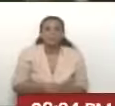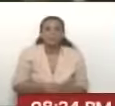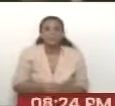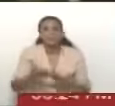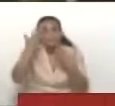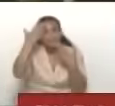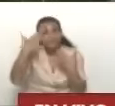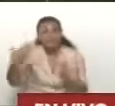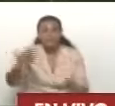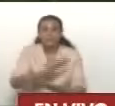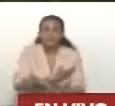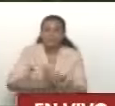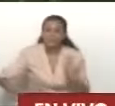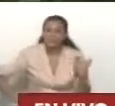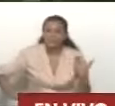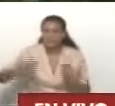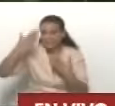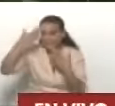Saludos, presidente.